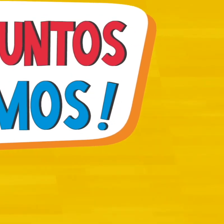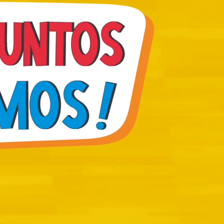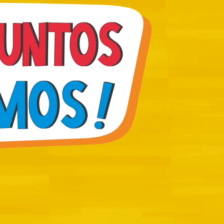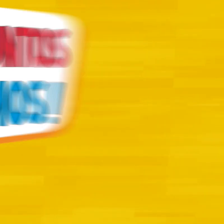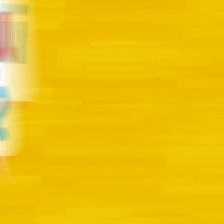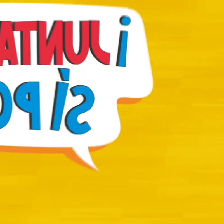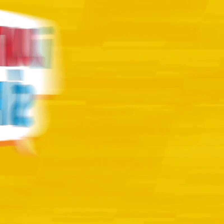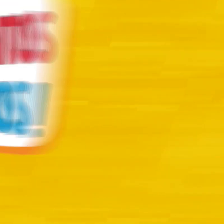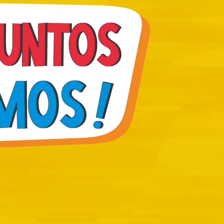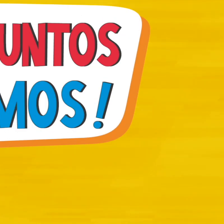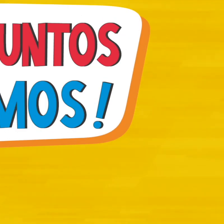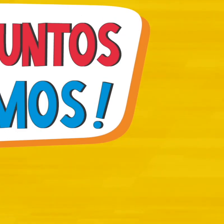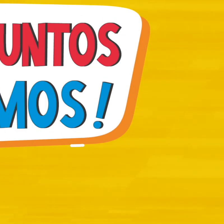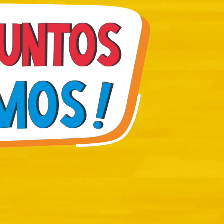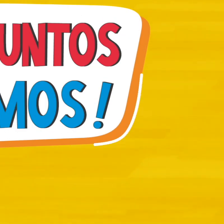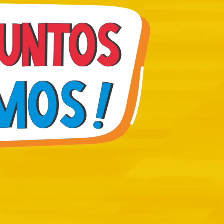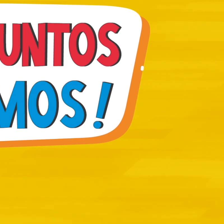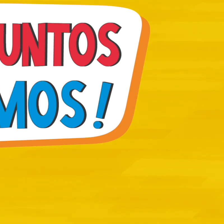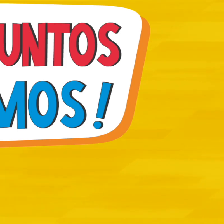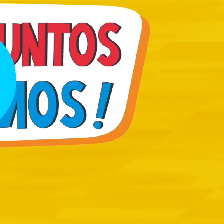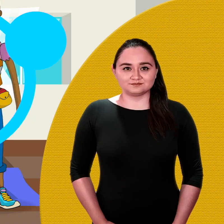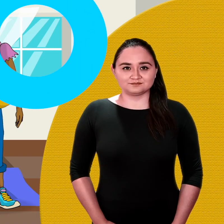Juntas y juntos, ¡sí podemos!